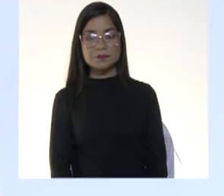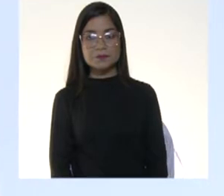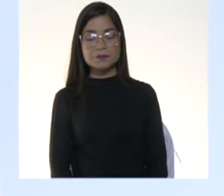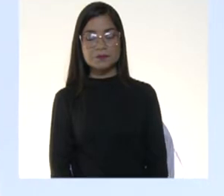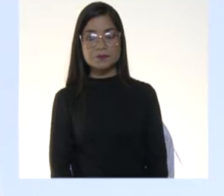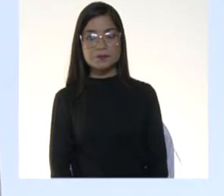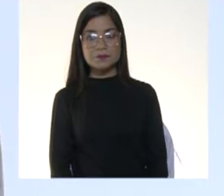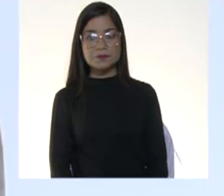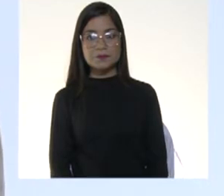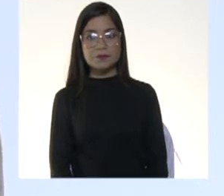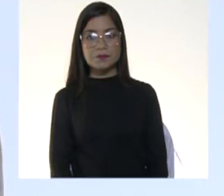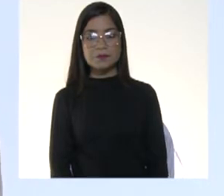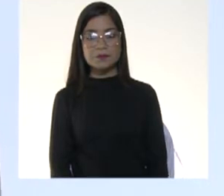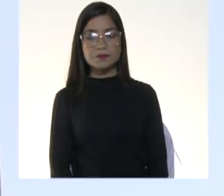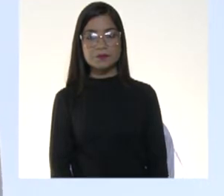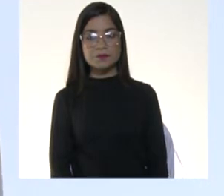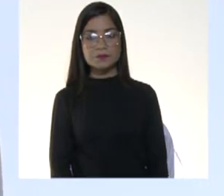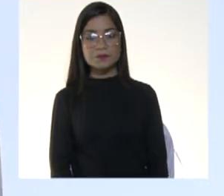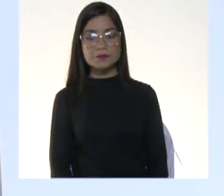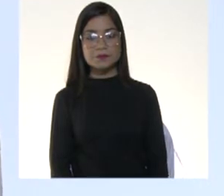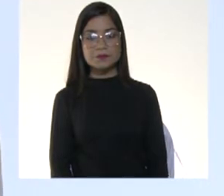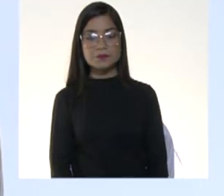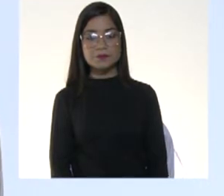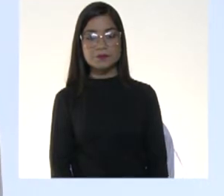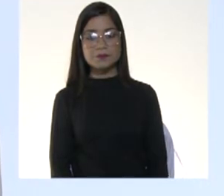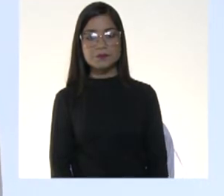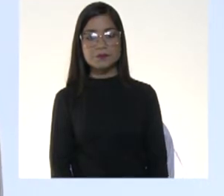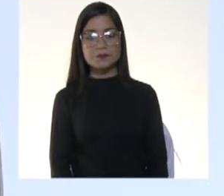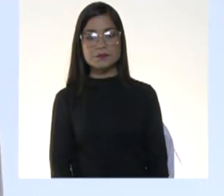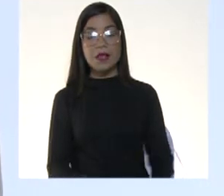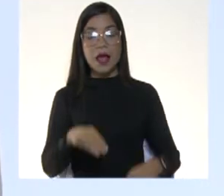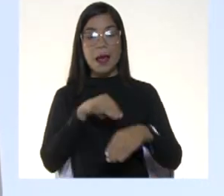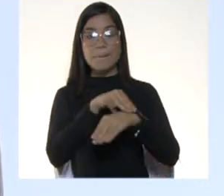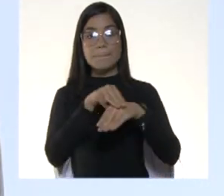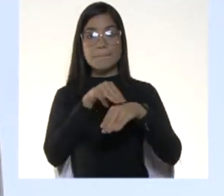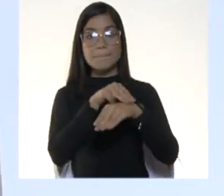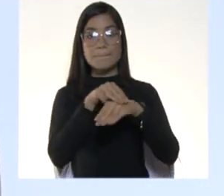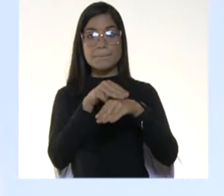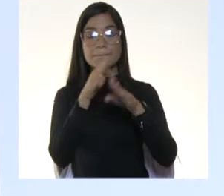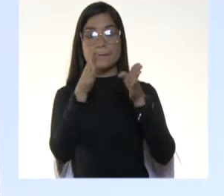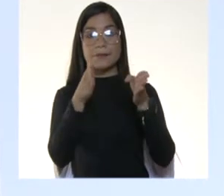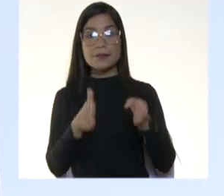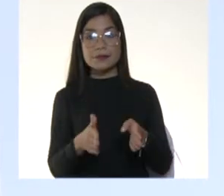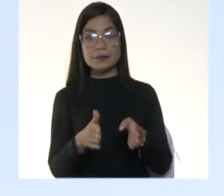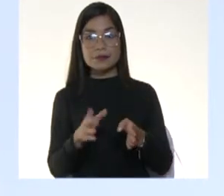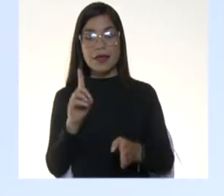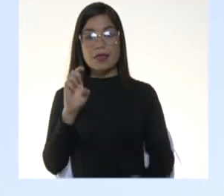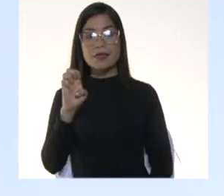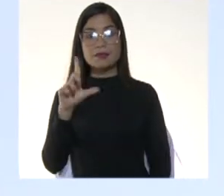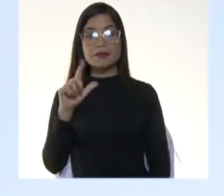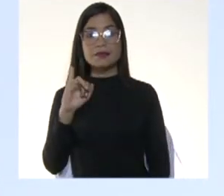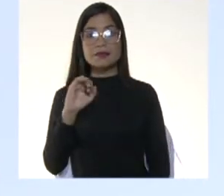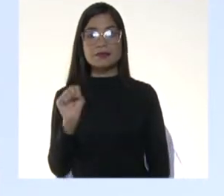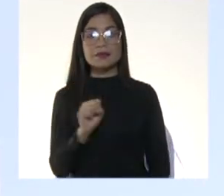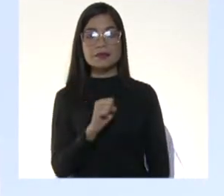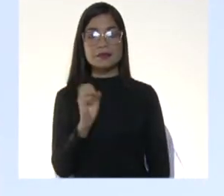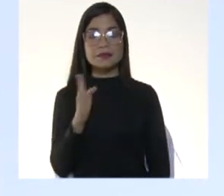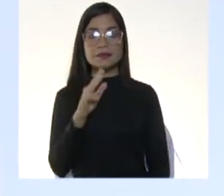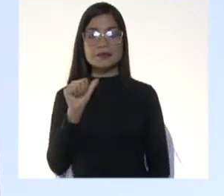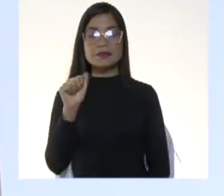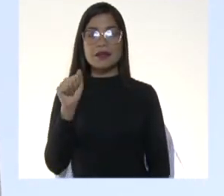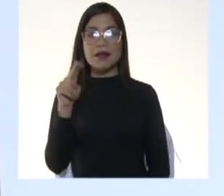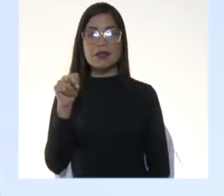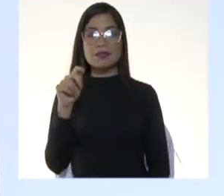esto, de lo que es nuestra ministra Yelizy Santaella y el